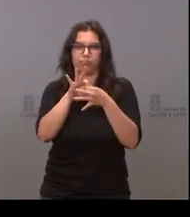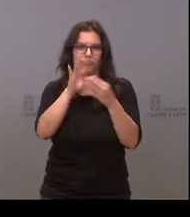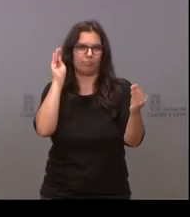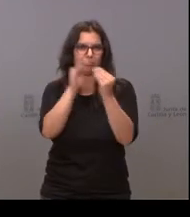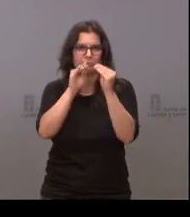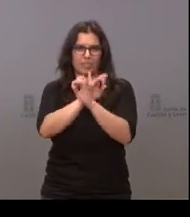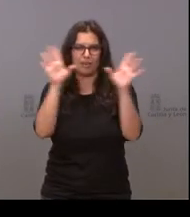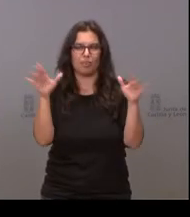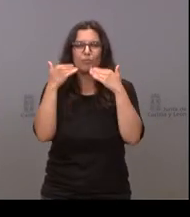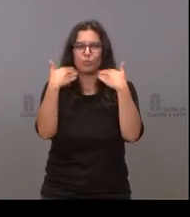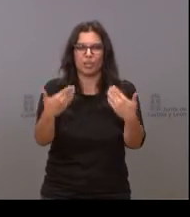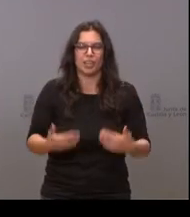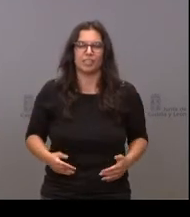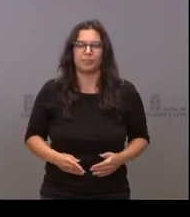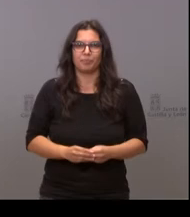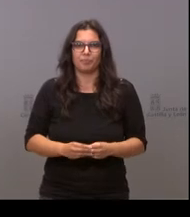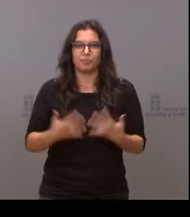comunidad muchas gracias